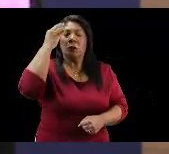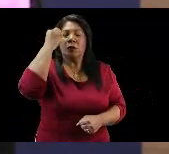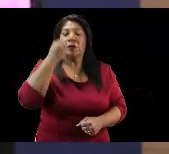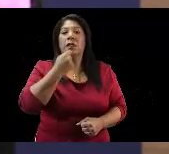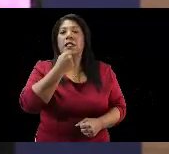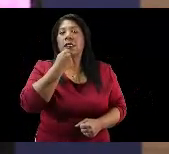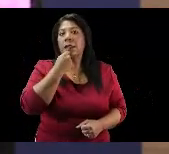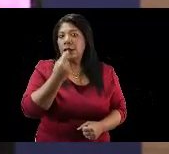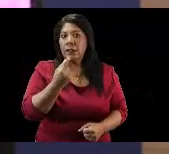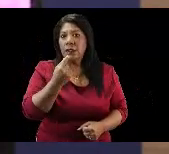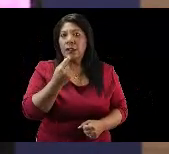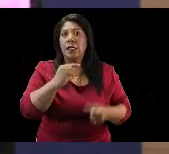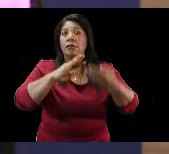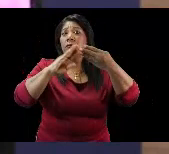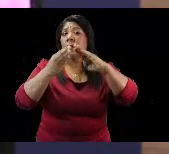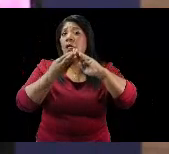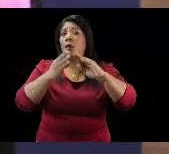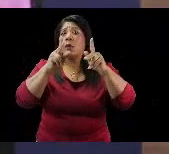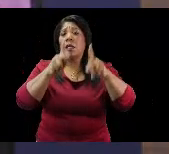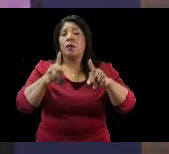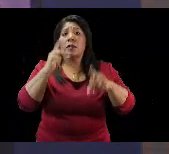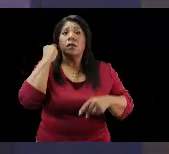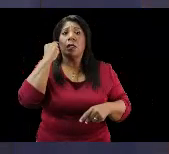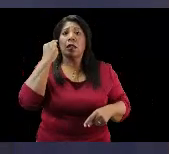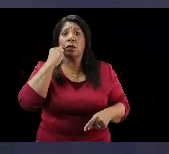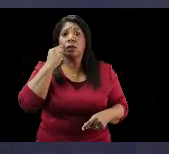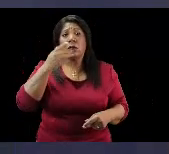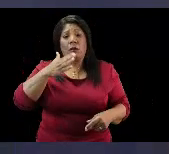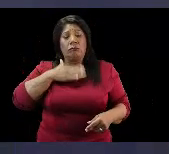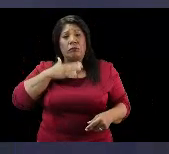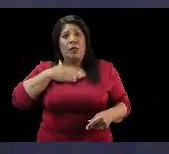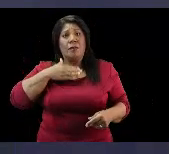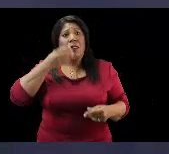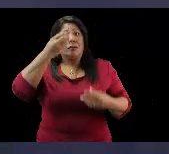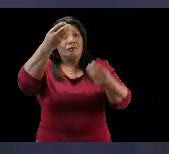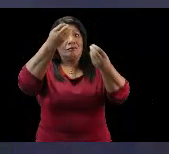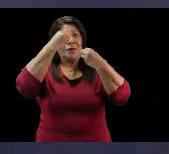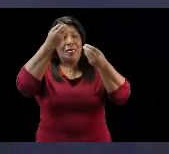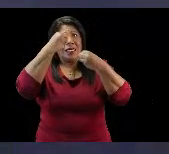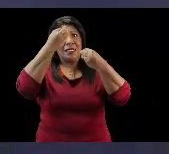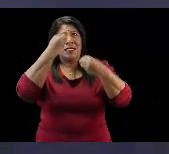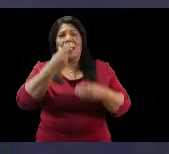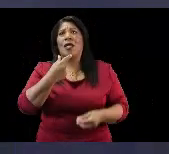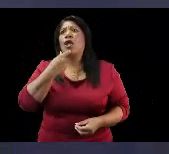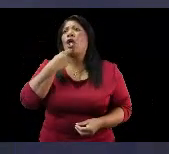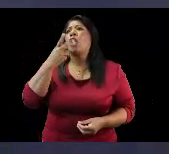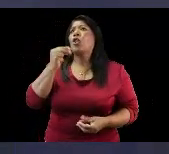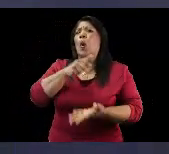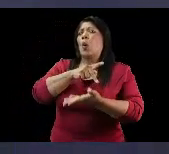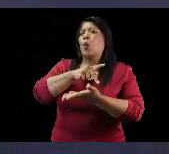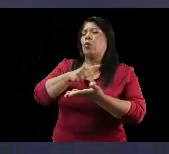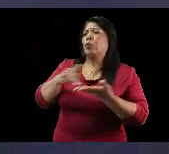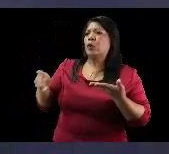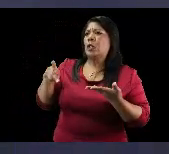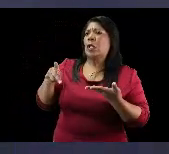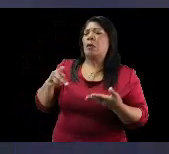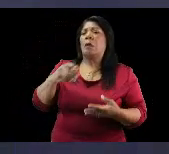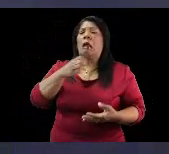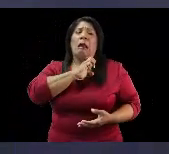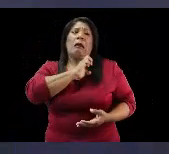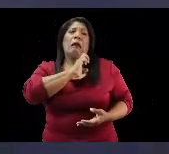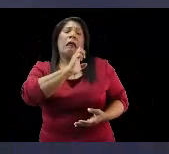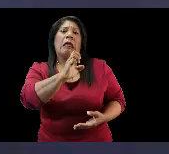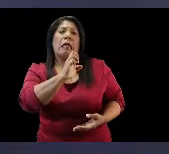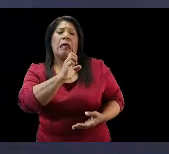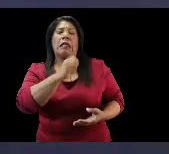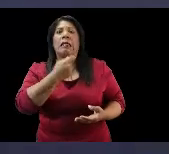experiencia, y que la comunidad de personas sordas me han dicho, no es que te veamos como una profesional que guarda